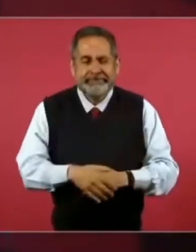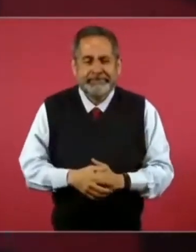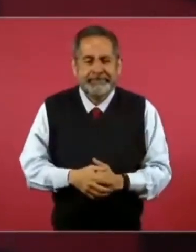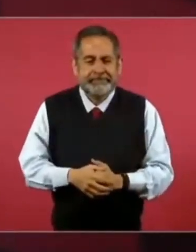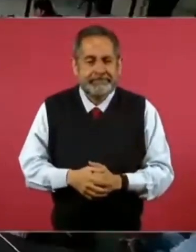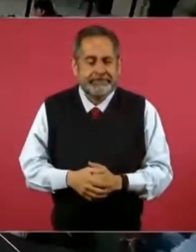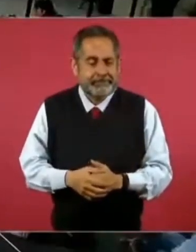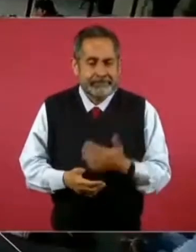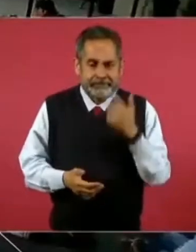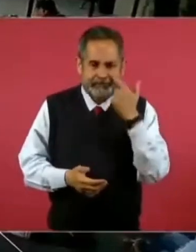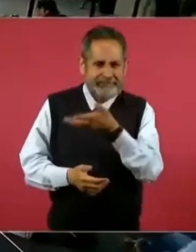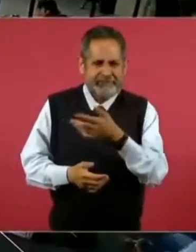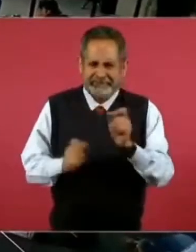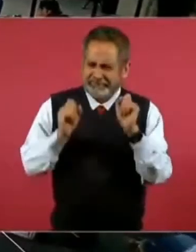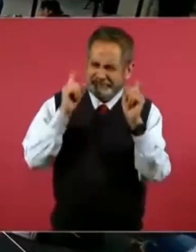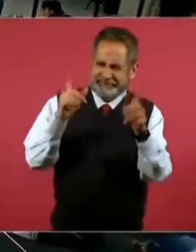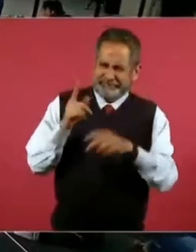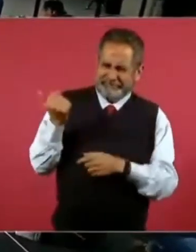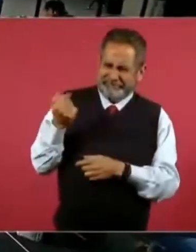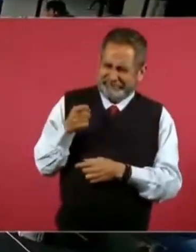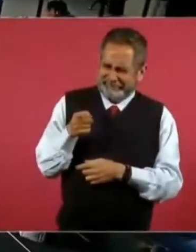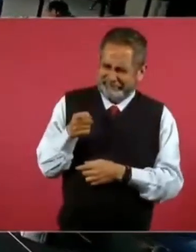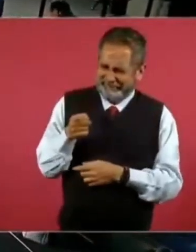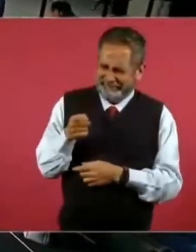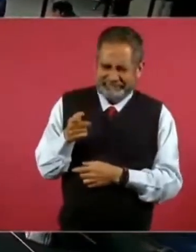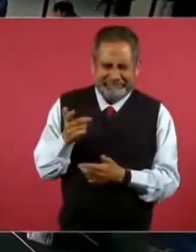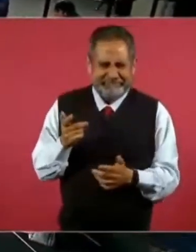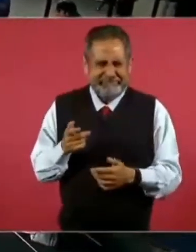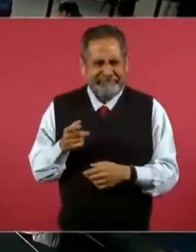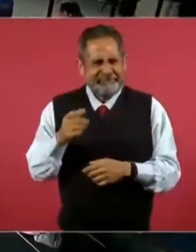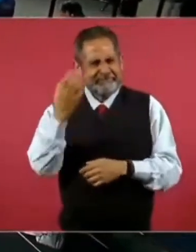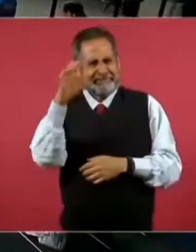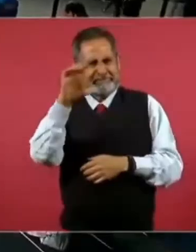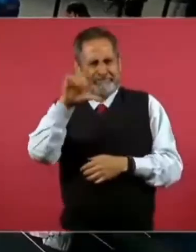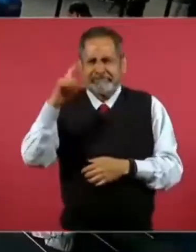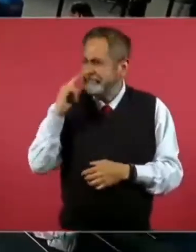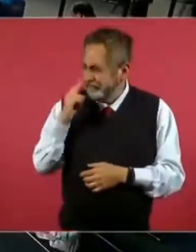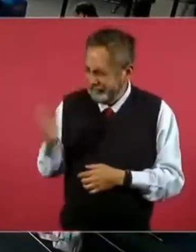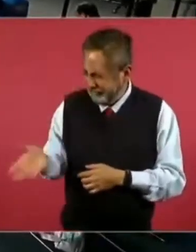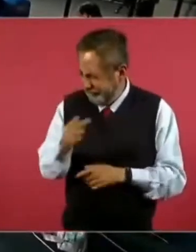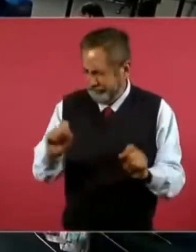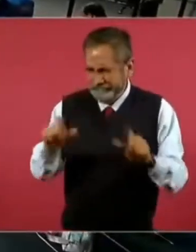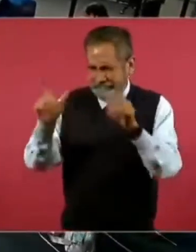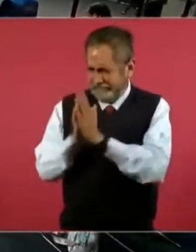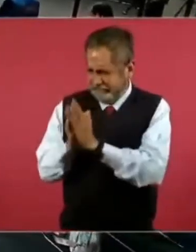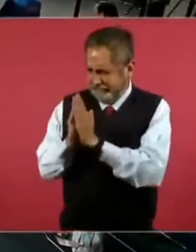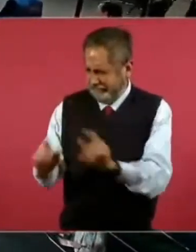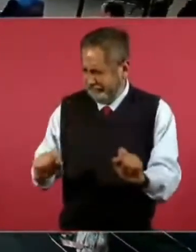Pero me llamó la atención un párrafo, a ver si pones de favor